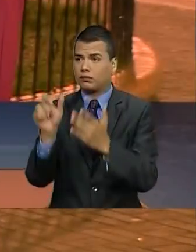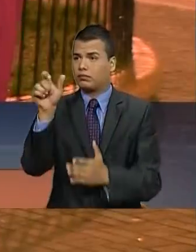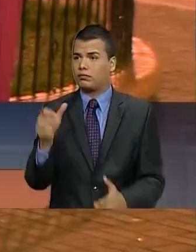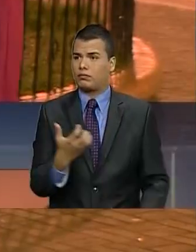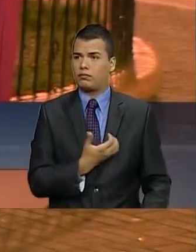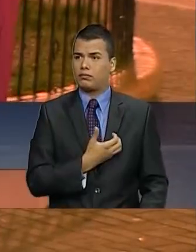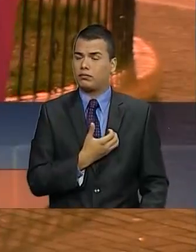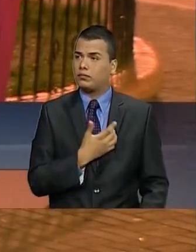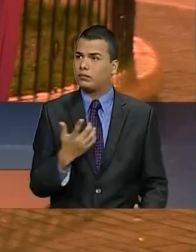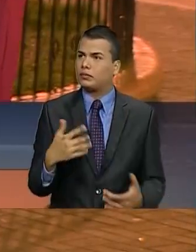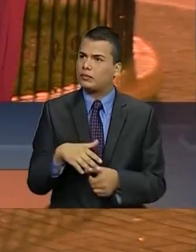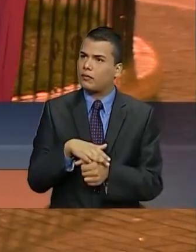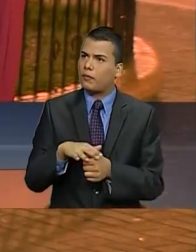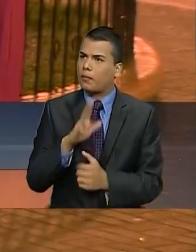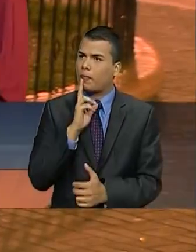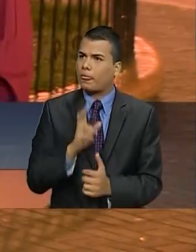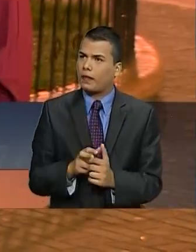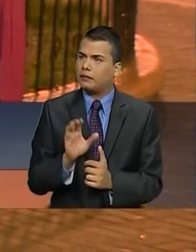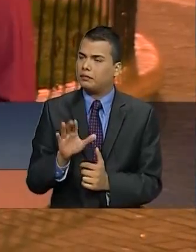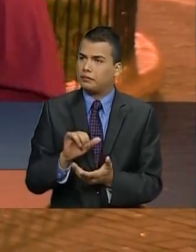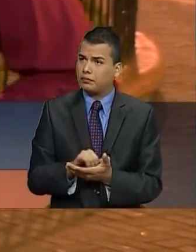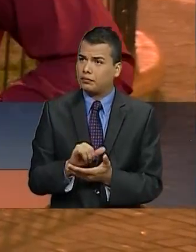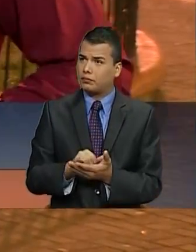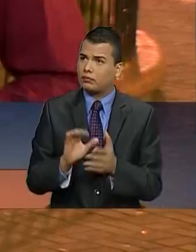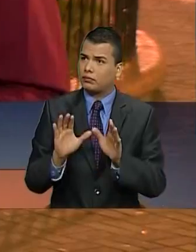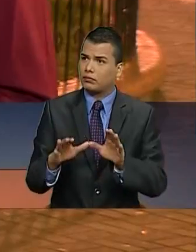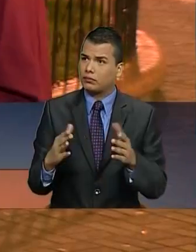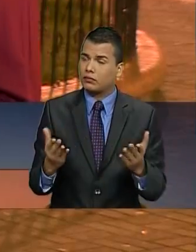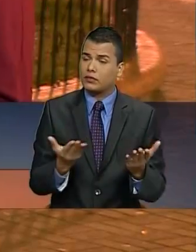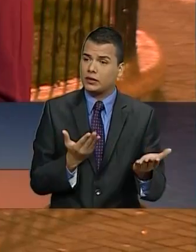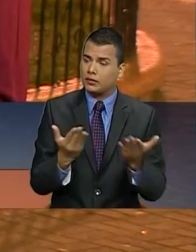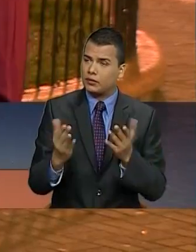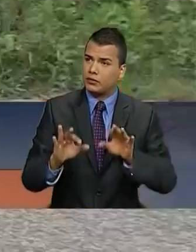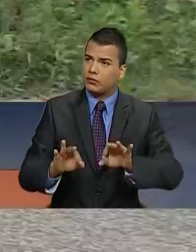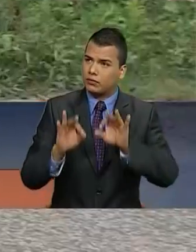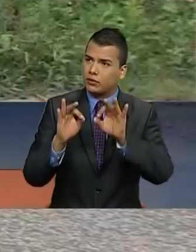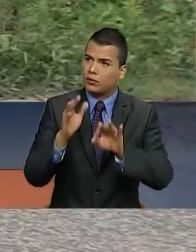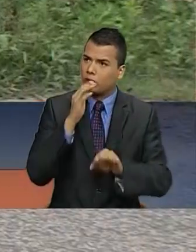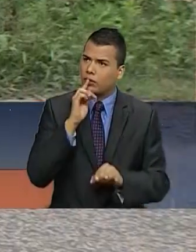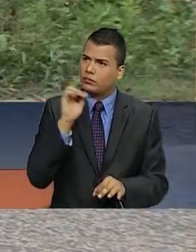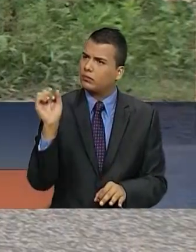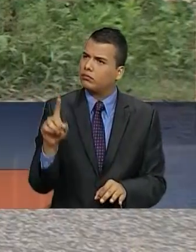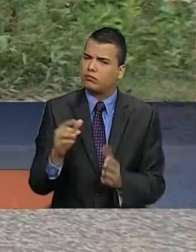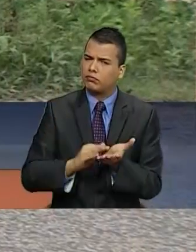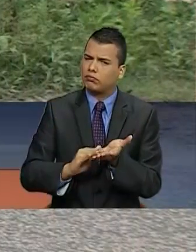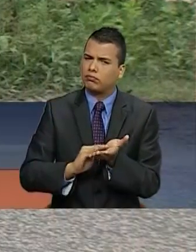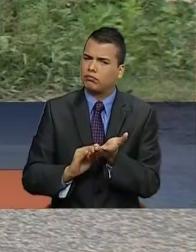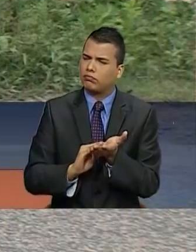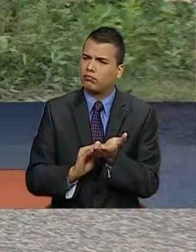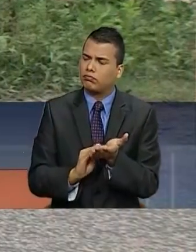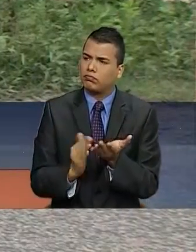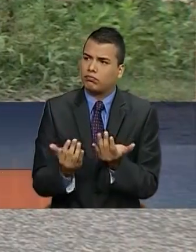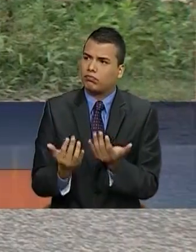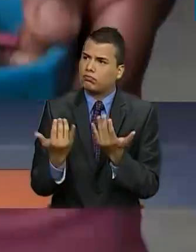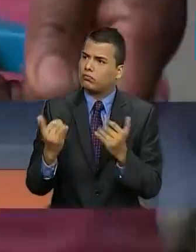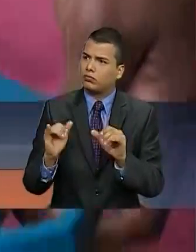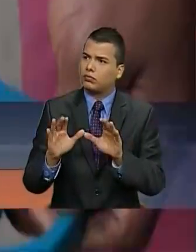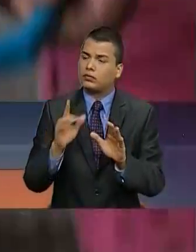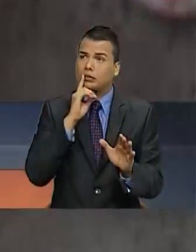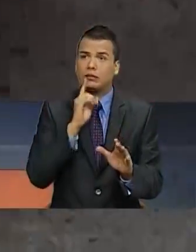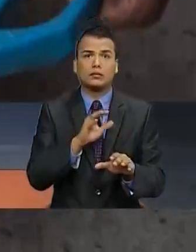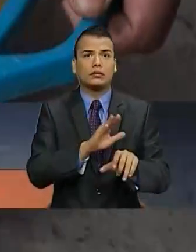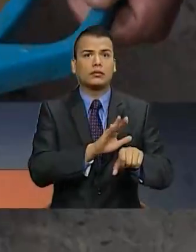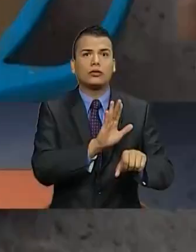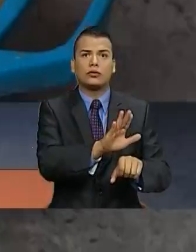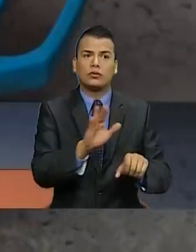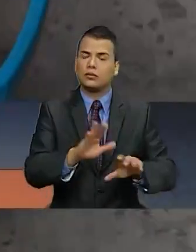Balanta, difícil la situación que se está viviendo con respecto a la prestación del servicio de agua. ¿Qué soluciones hay a la mano para resolverle eso a los habitantes